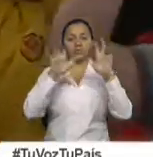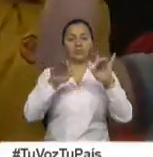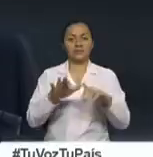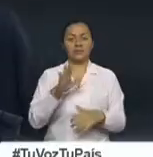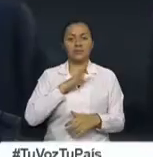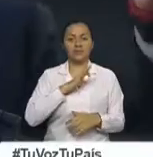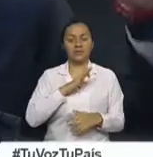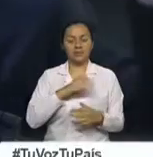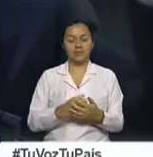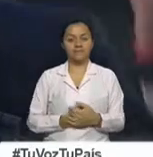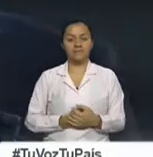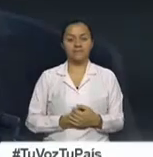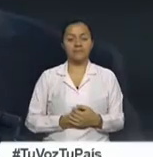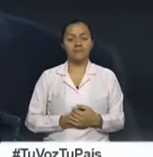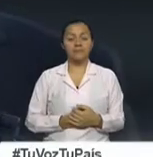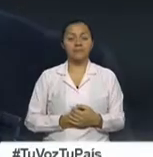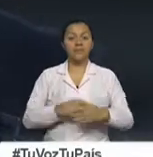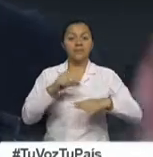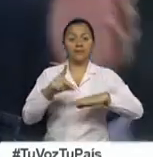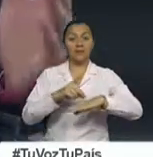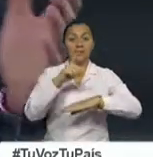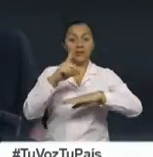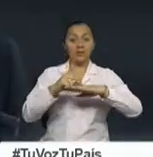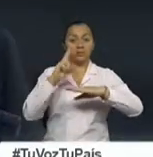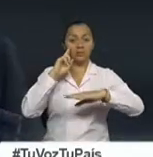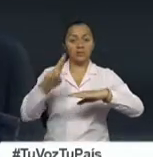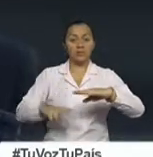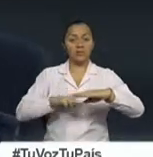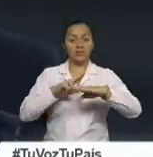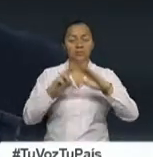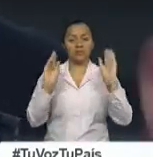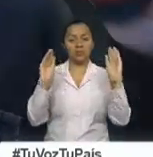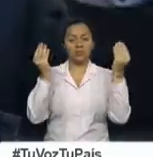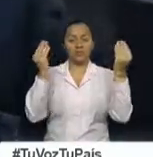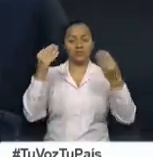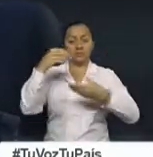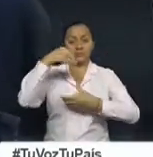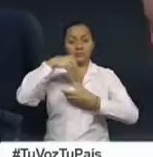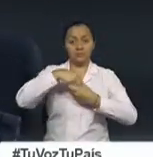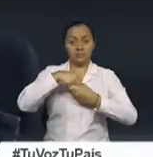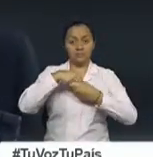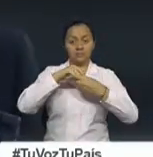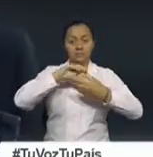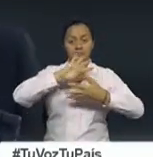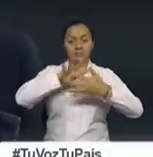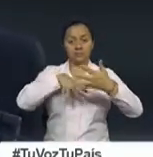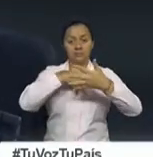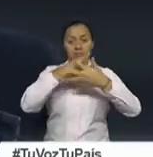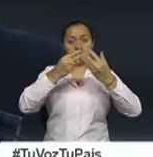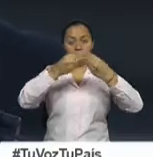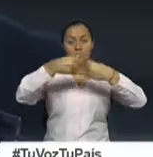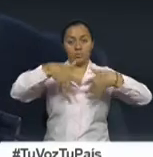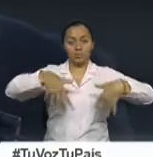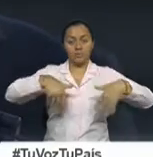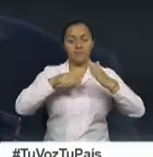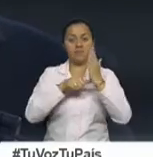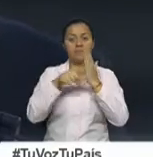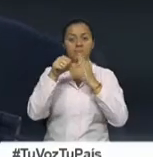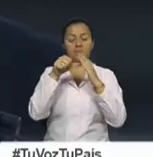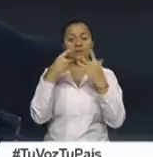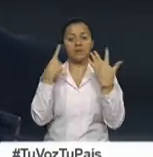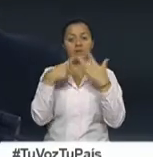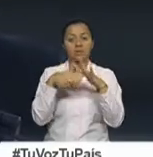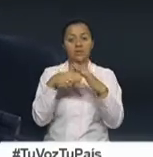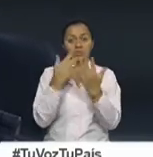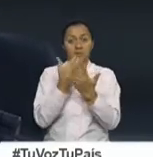Técnica. La Dirección Nacional de Juventudes, que estaba dentro del organigrama del Ministerio de Inclusión